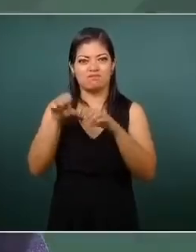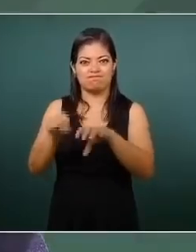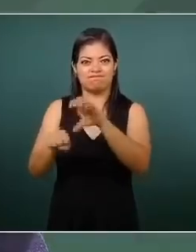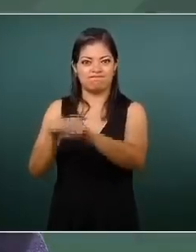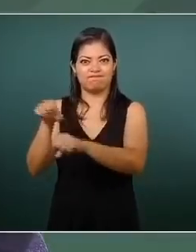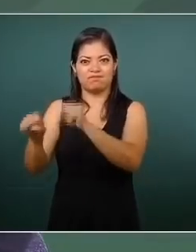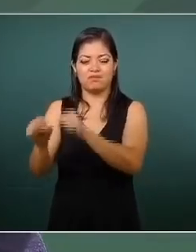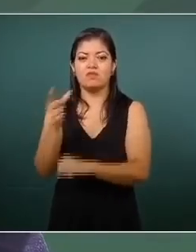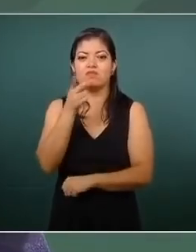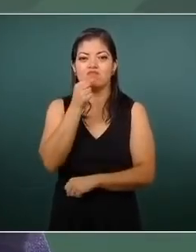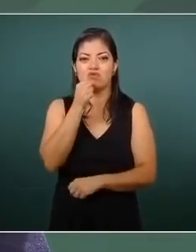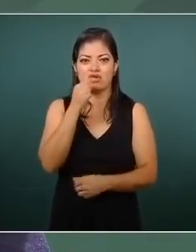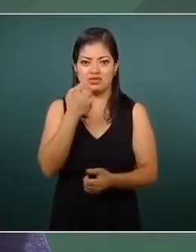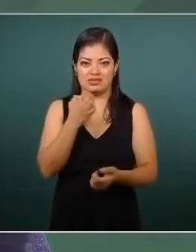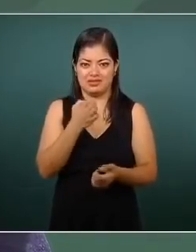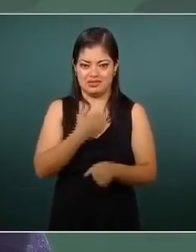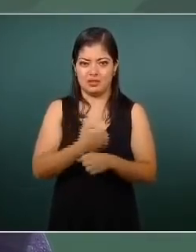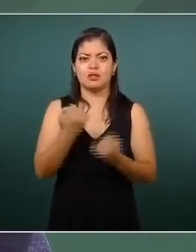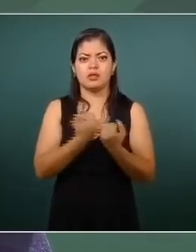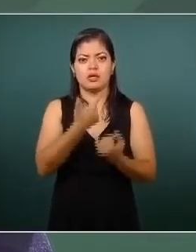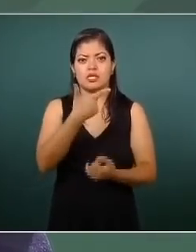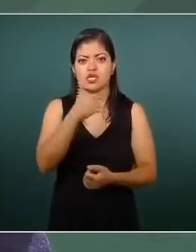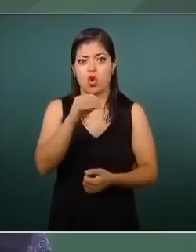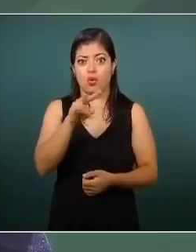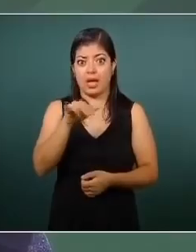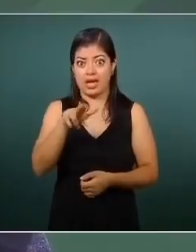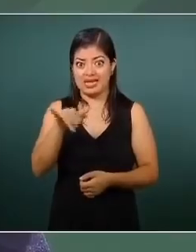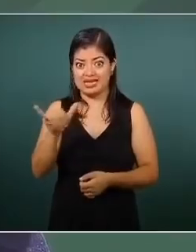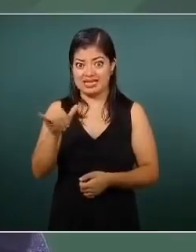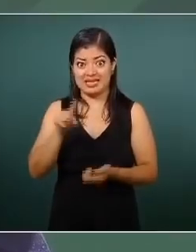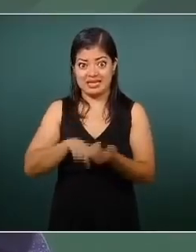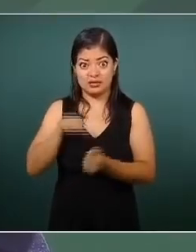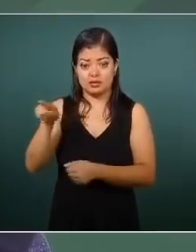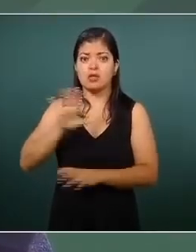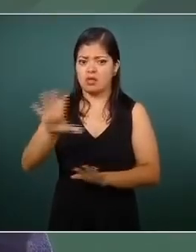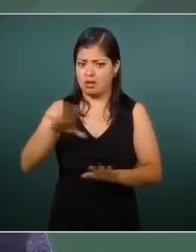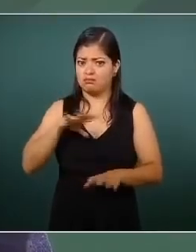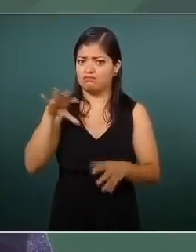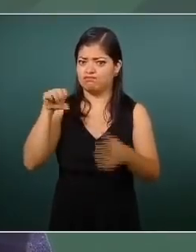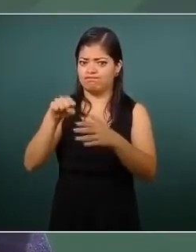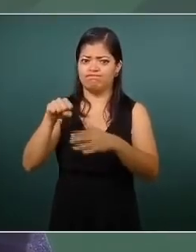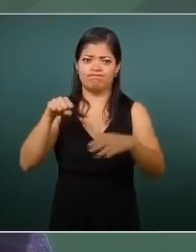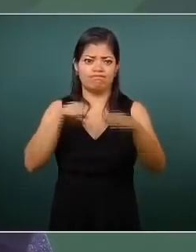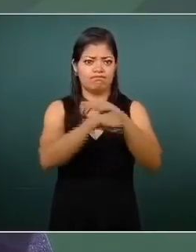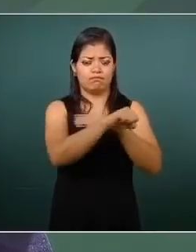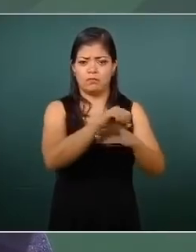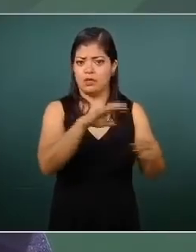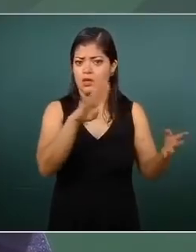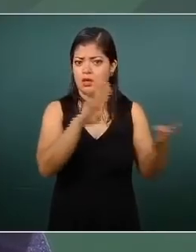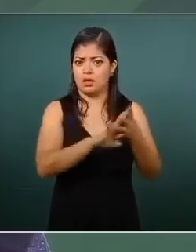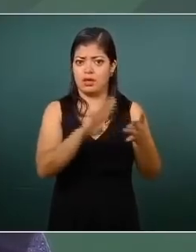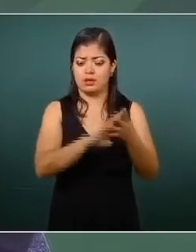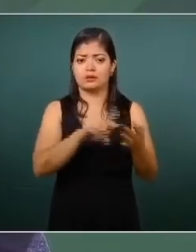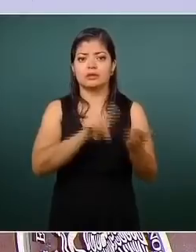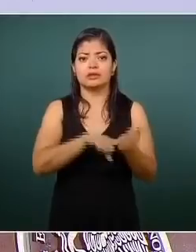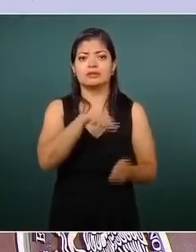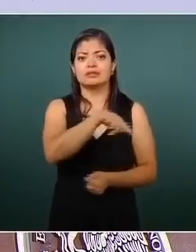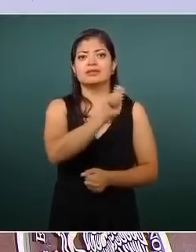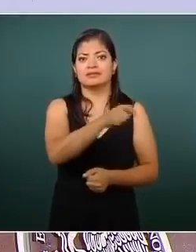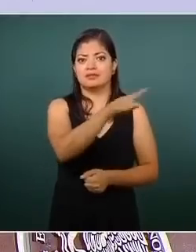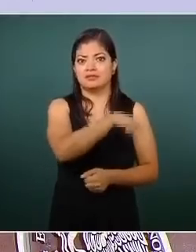arbitraria por policías ministeriales. En el caso de Giovanni están detenidos y en la cárcel los policías que le ocasionaron la